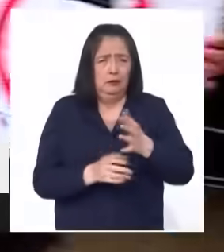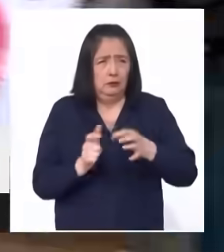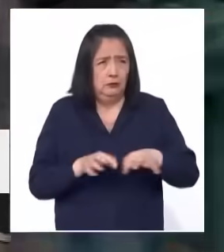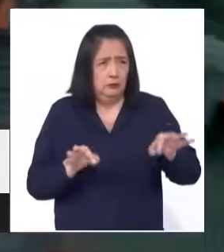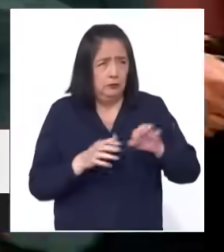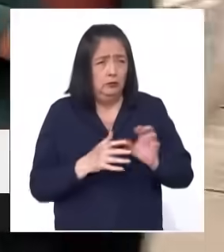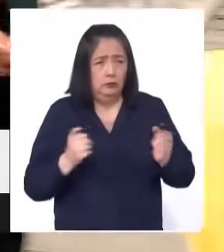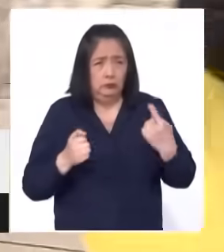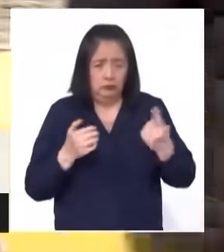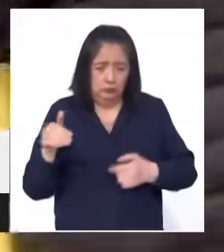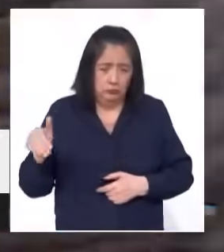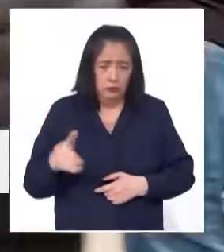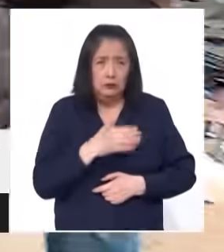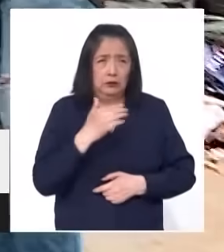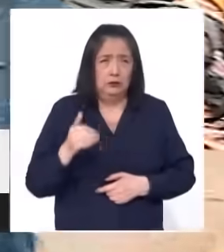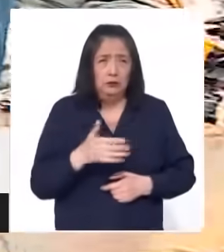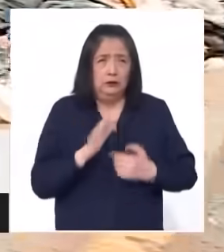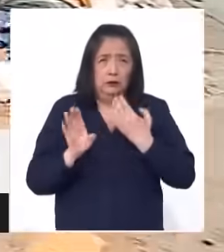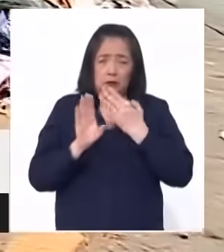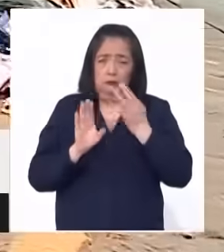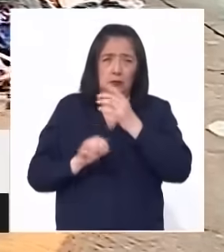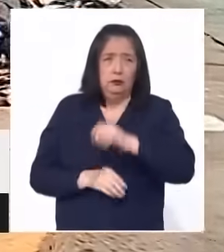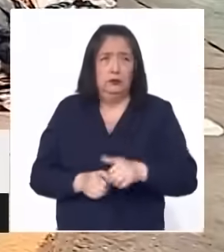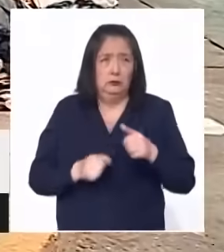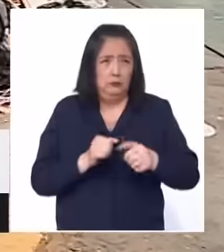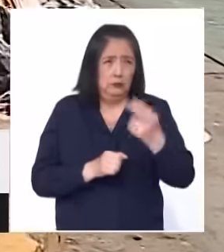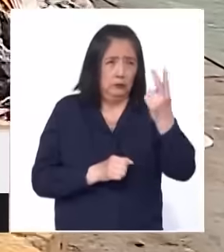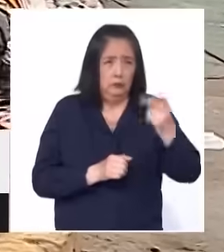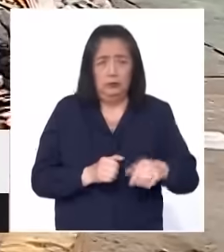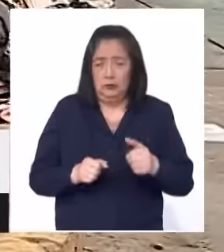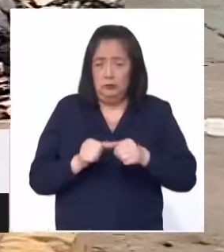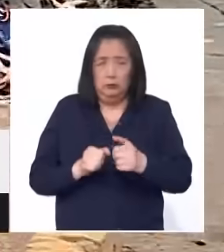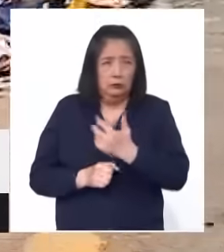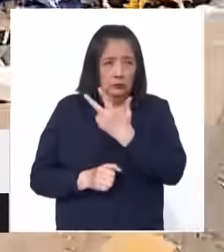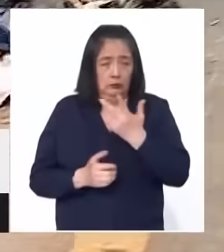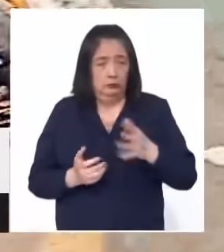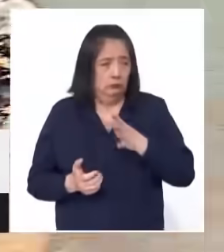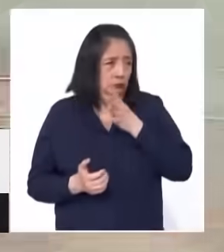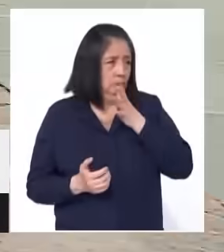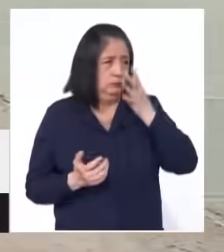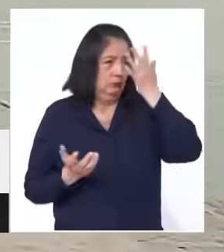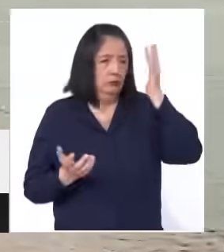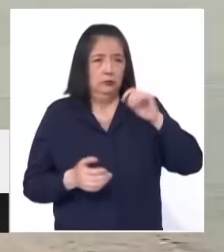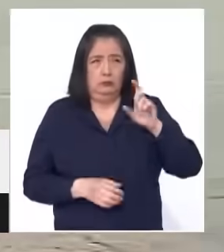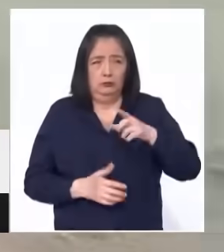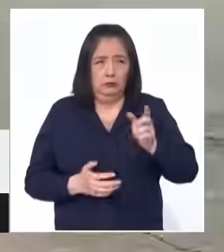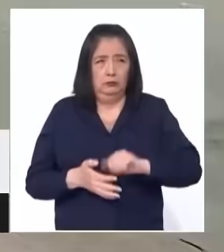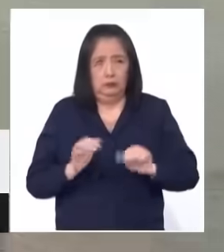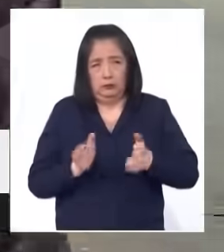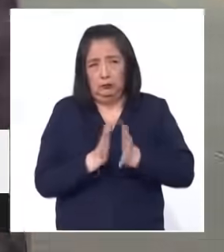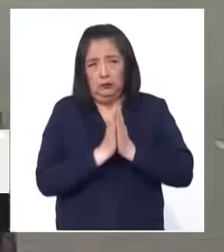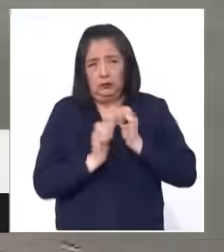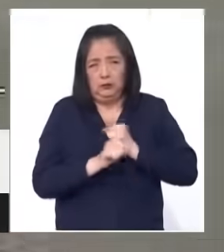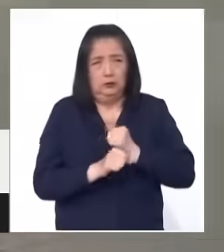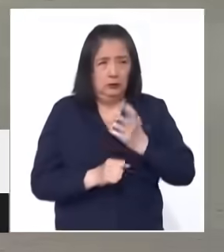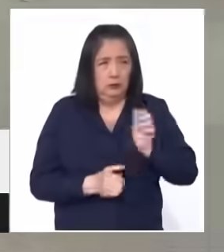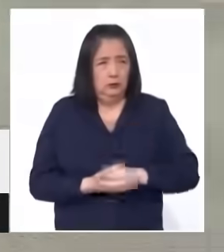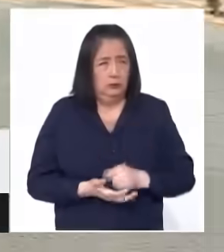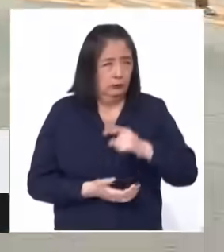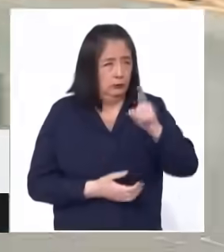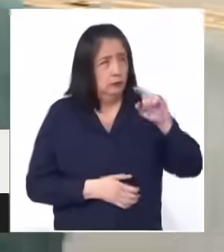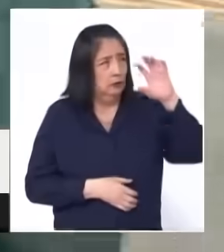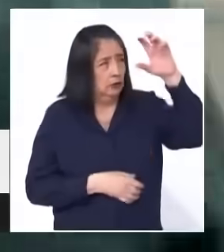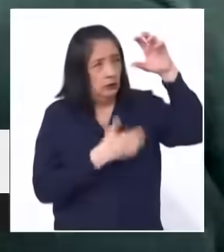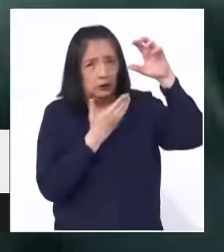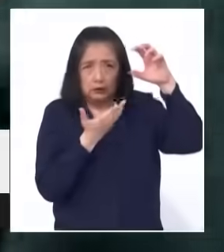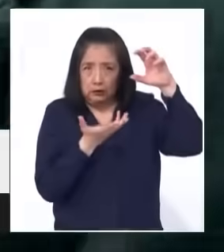solo sentido. Están las puertas principales, la 2 y la 3. Yo de verdad no sé qué más se necesita para pedir seguridad. Una cámara